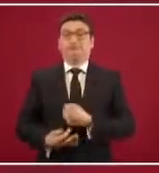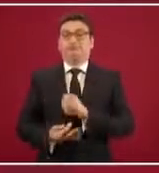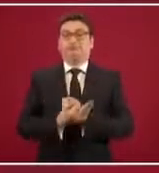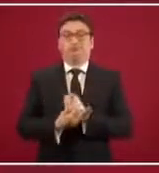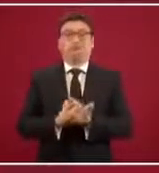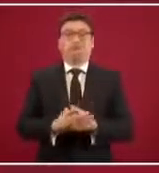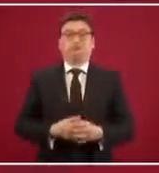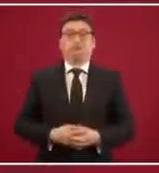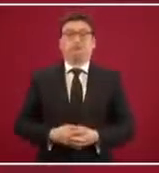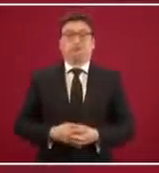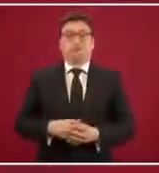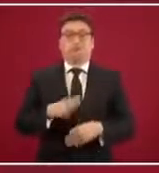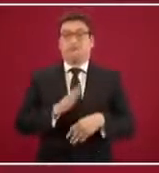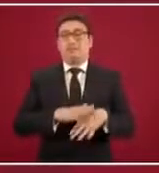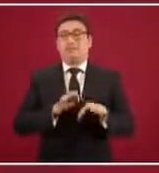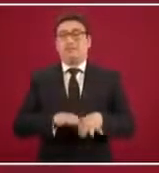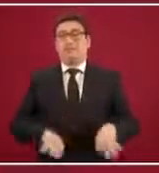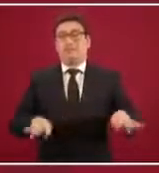diría que lo principal,